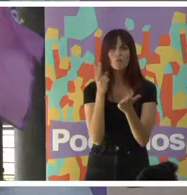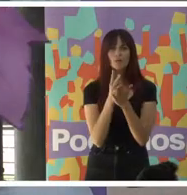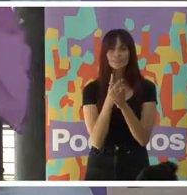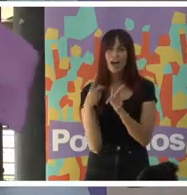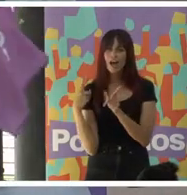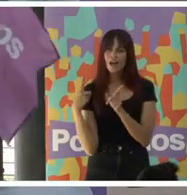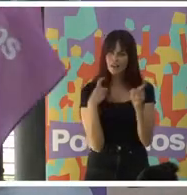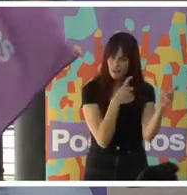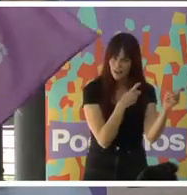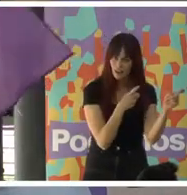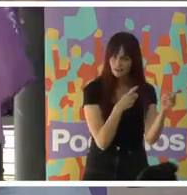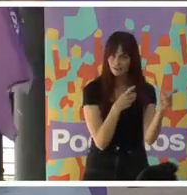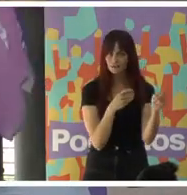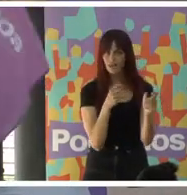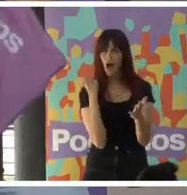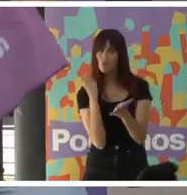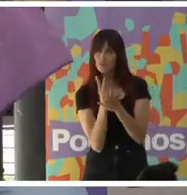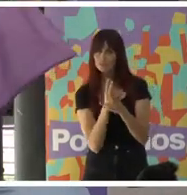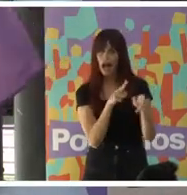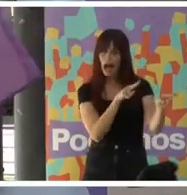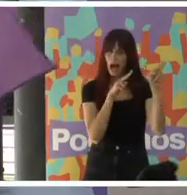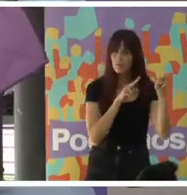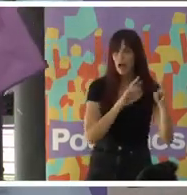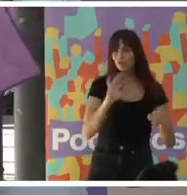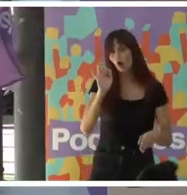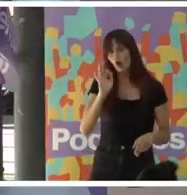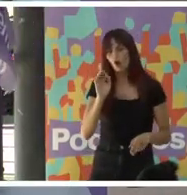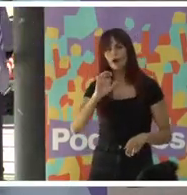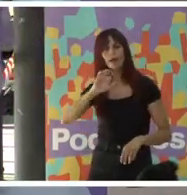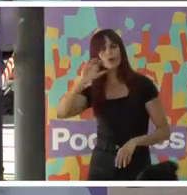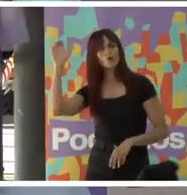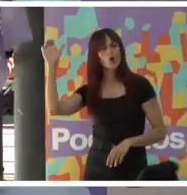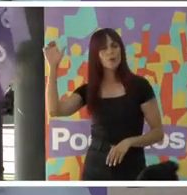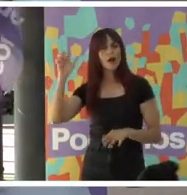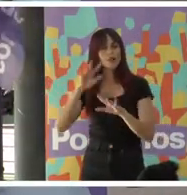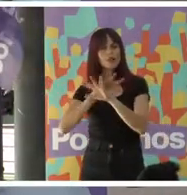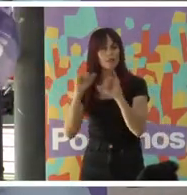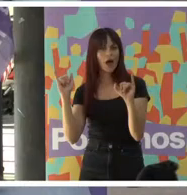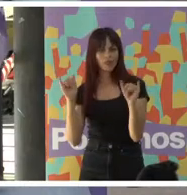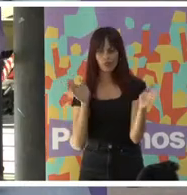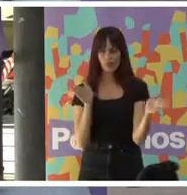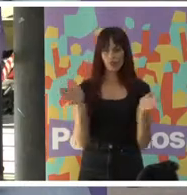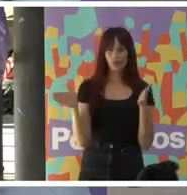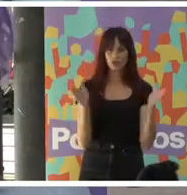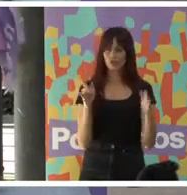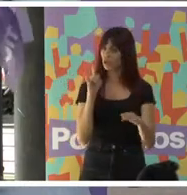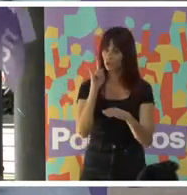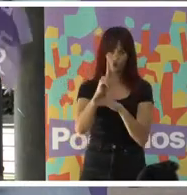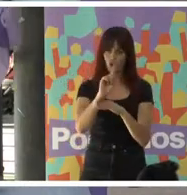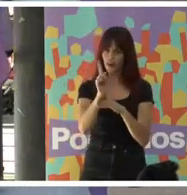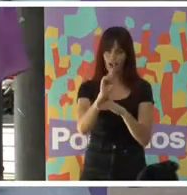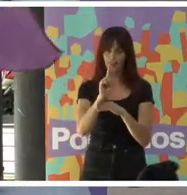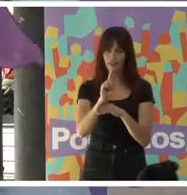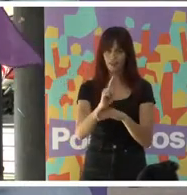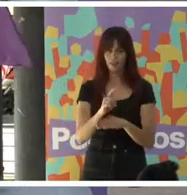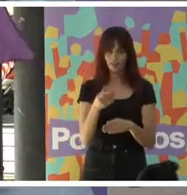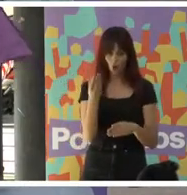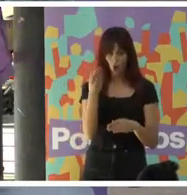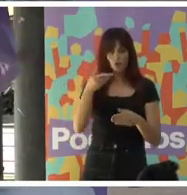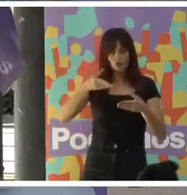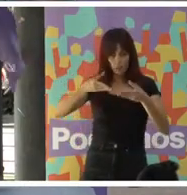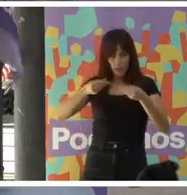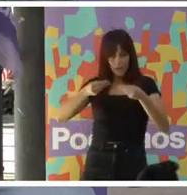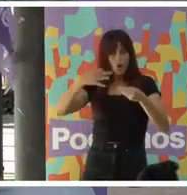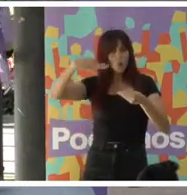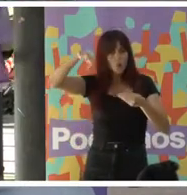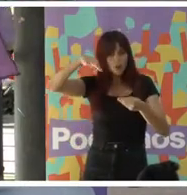guerra, por las armas, o una Europa de paz. Y no os engañen, la única papeleta que